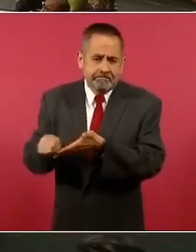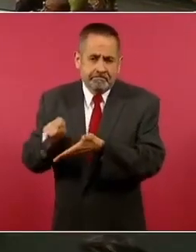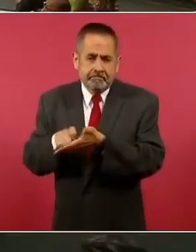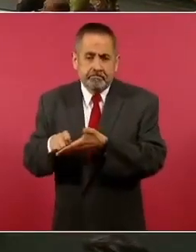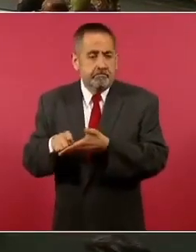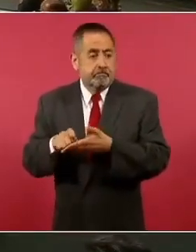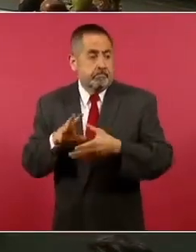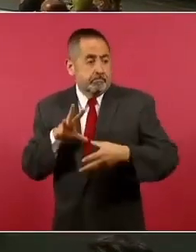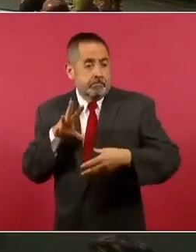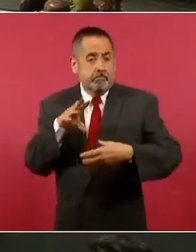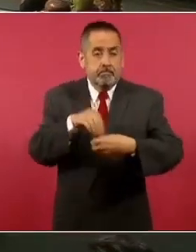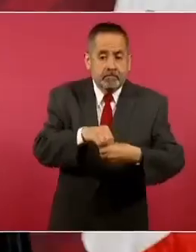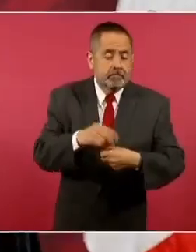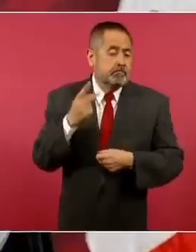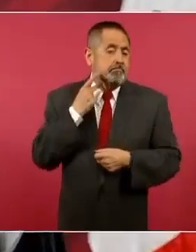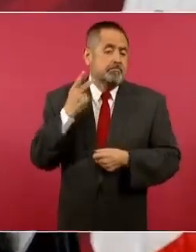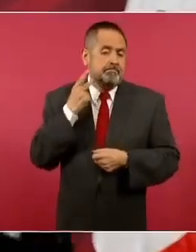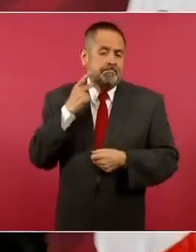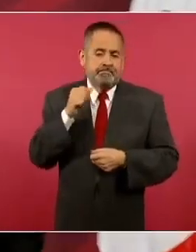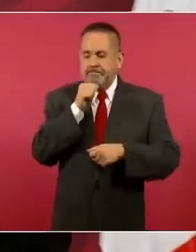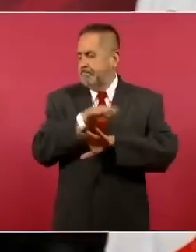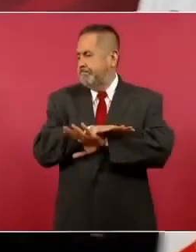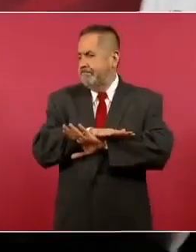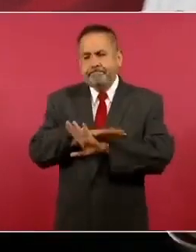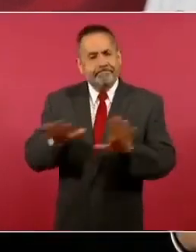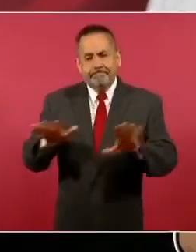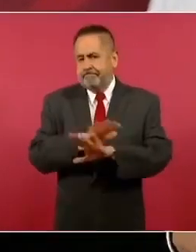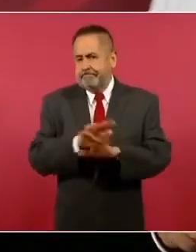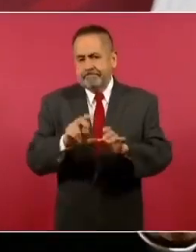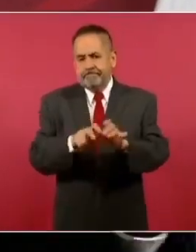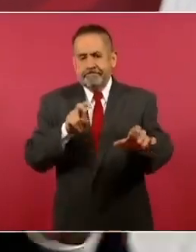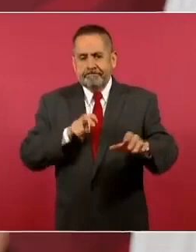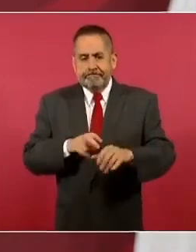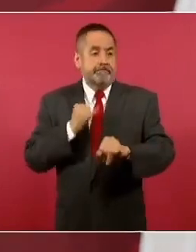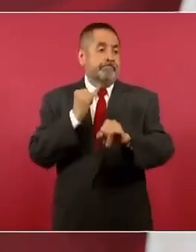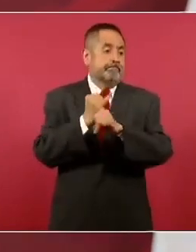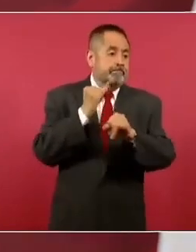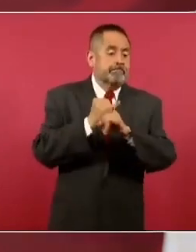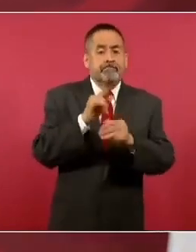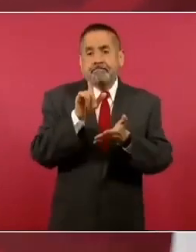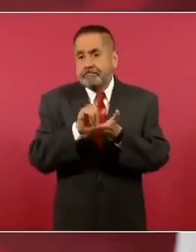de política nada de redes